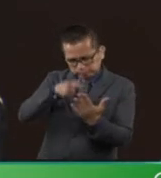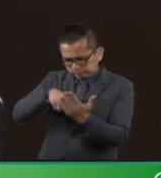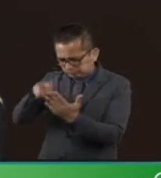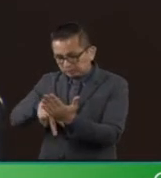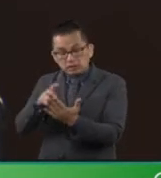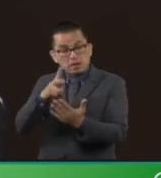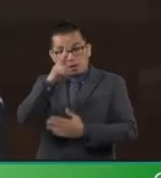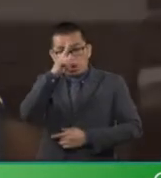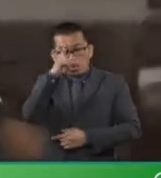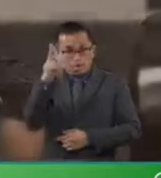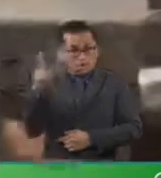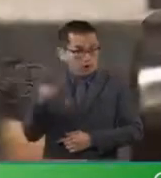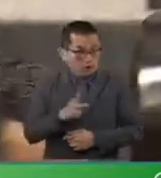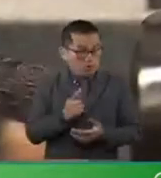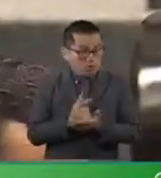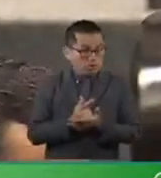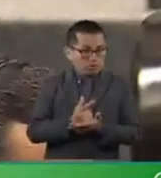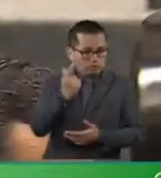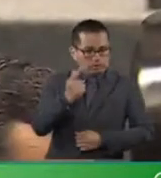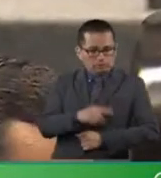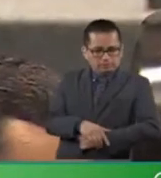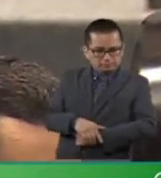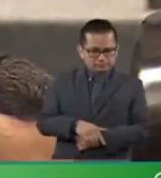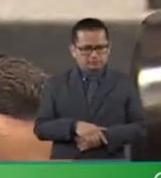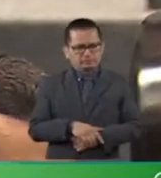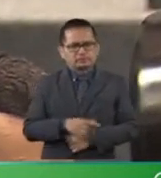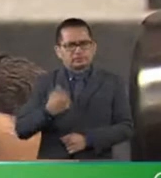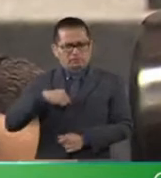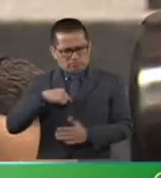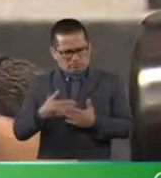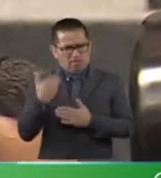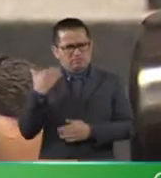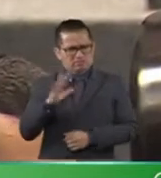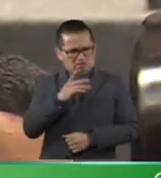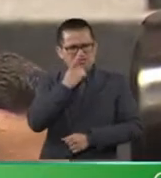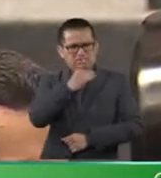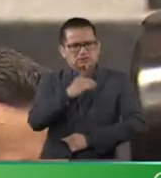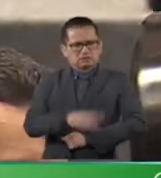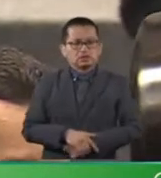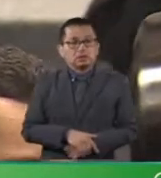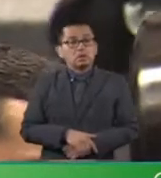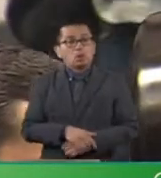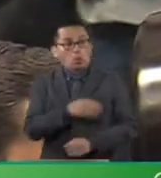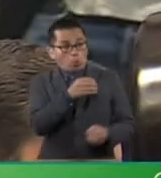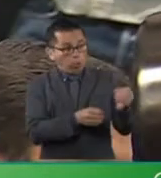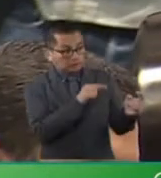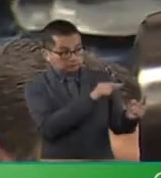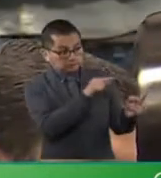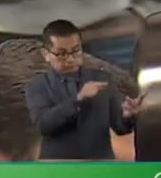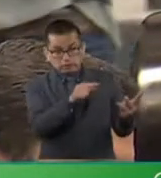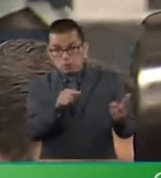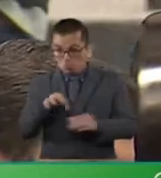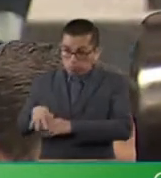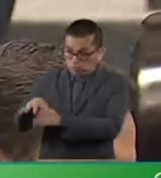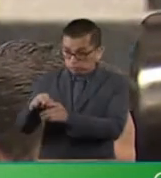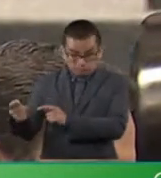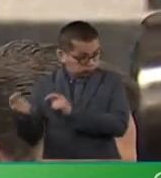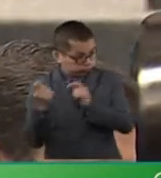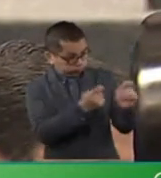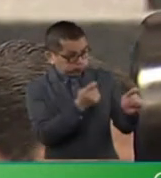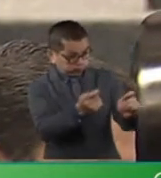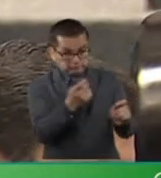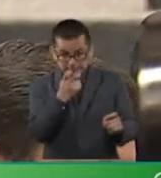aún más lo hemos dicho la elección de personas juzgadoras no garantiza su autonomía sino todo lo